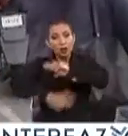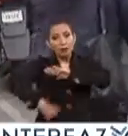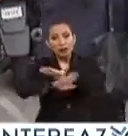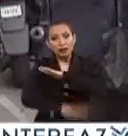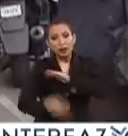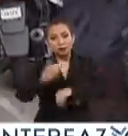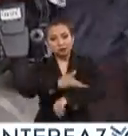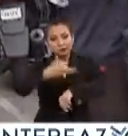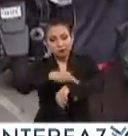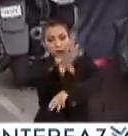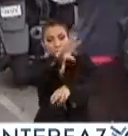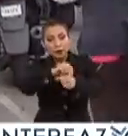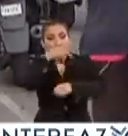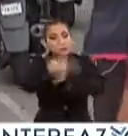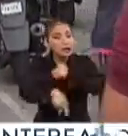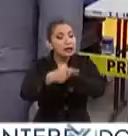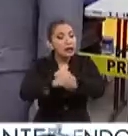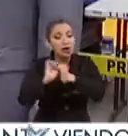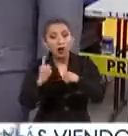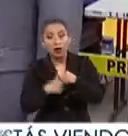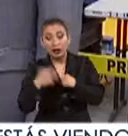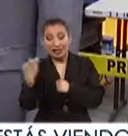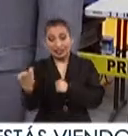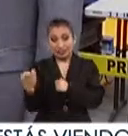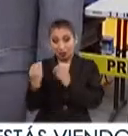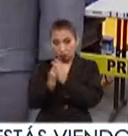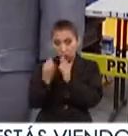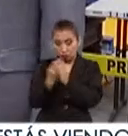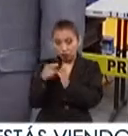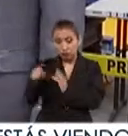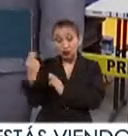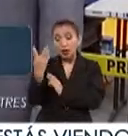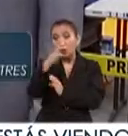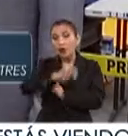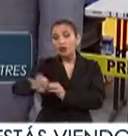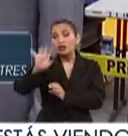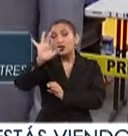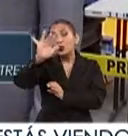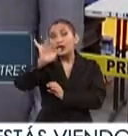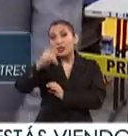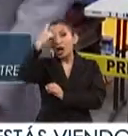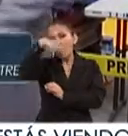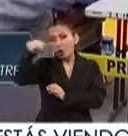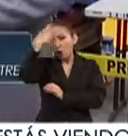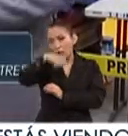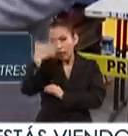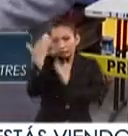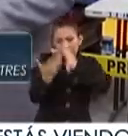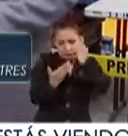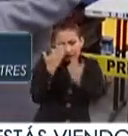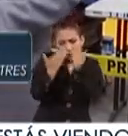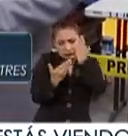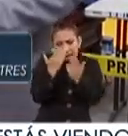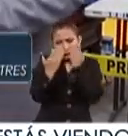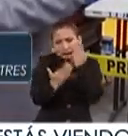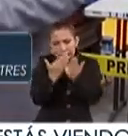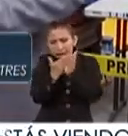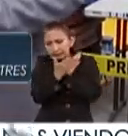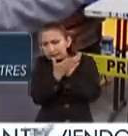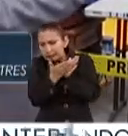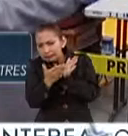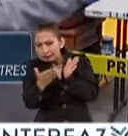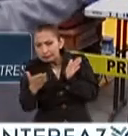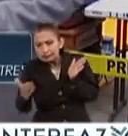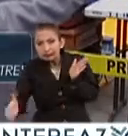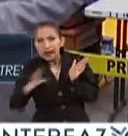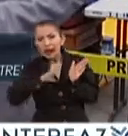en Gestión Integral de Riesgo. Es un curso que requiere de más de 450 horas de estudio